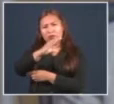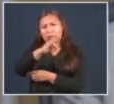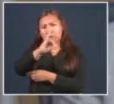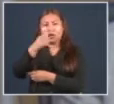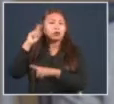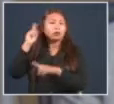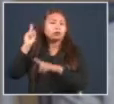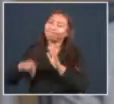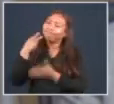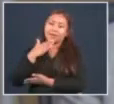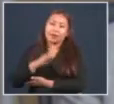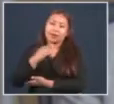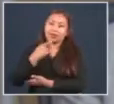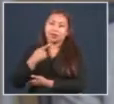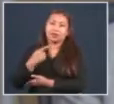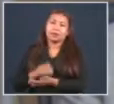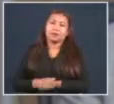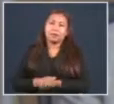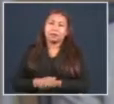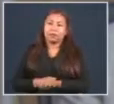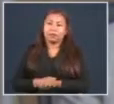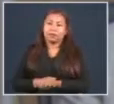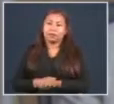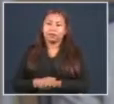vamos a también a contrademandar eso. Señor presidente,